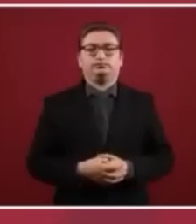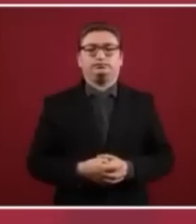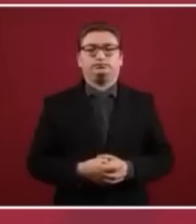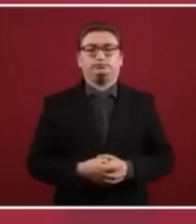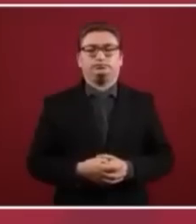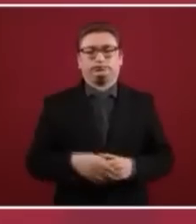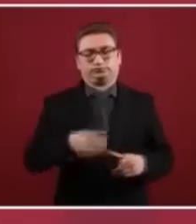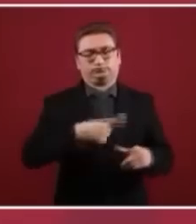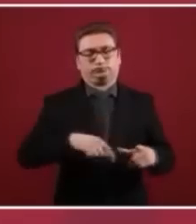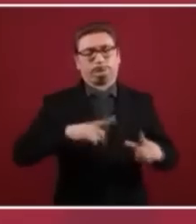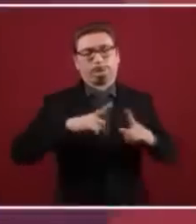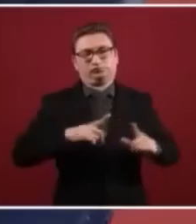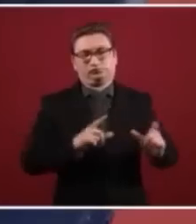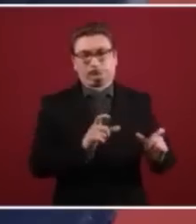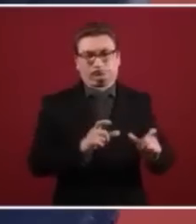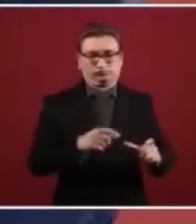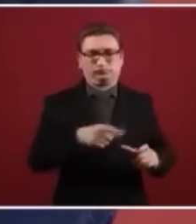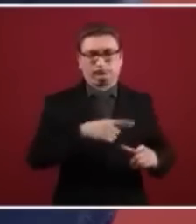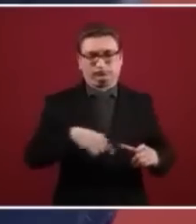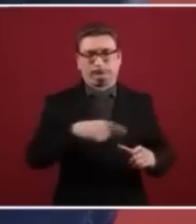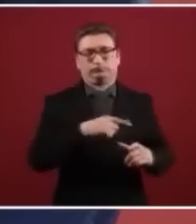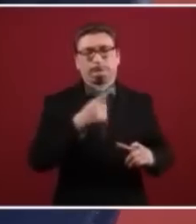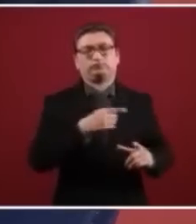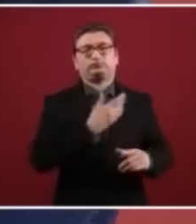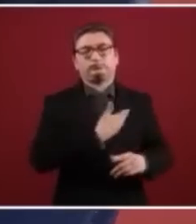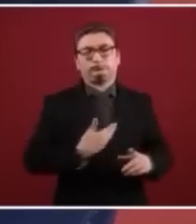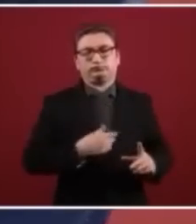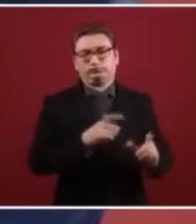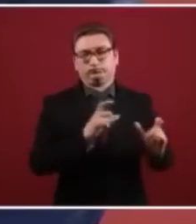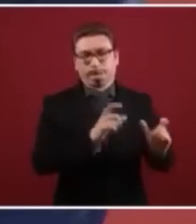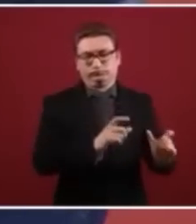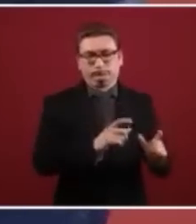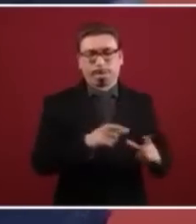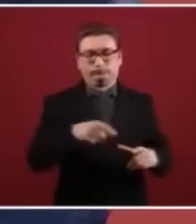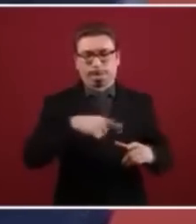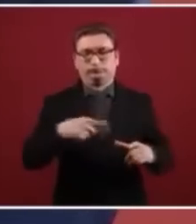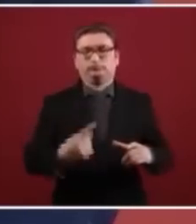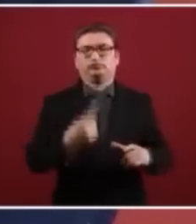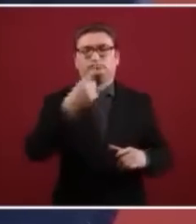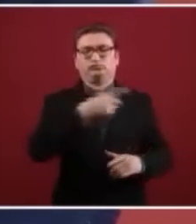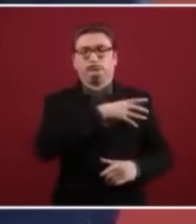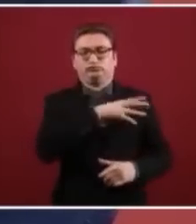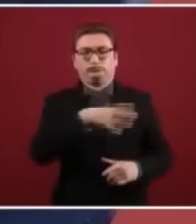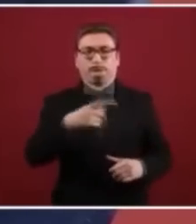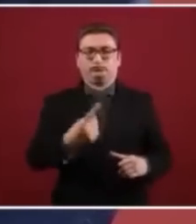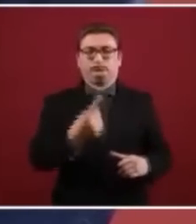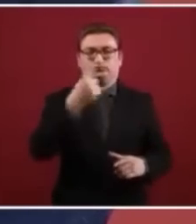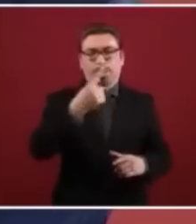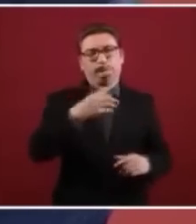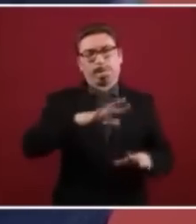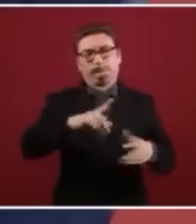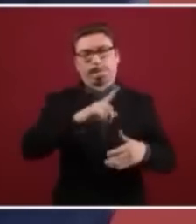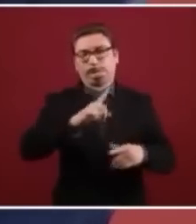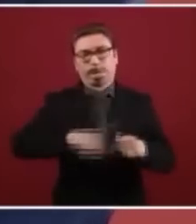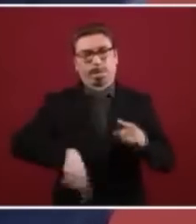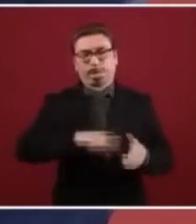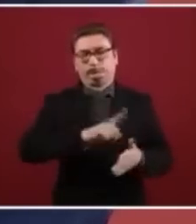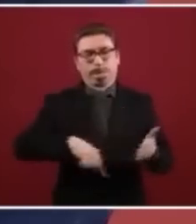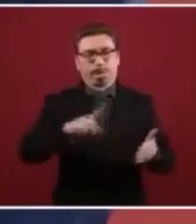esta guardia, ¿no?, del Estado Mayor. Existía un general, eso ya no hay, ya no